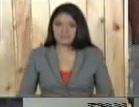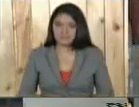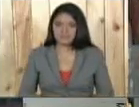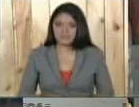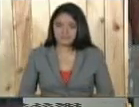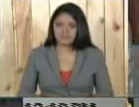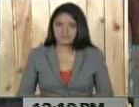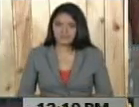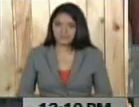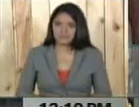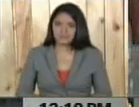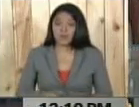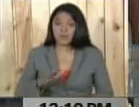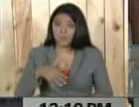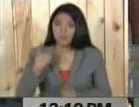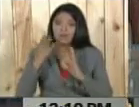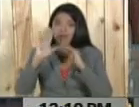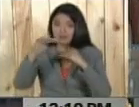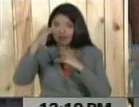para atender